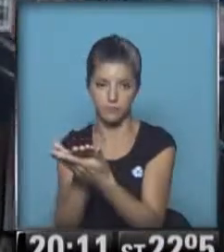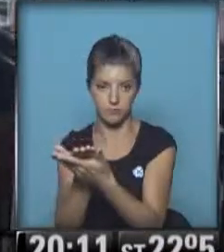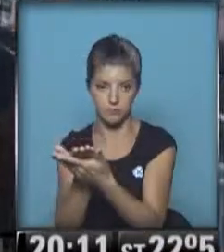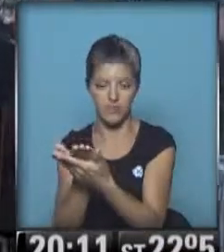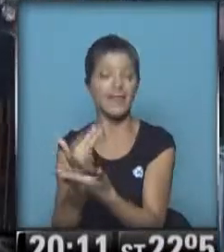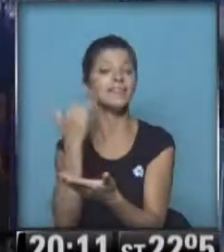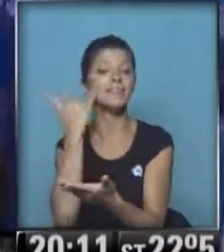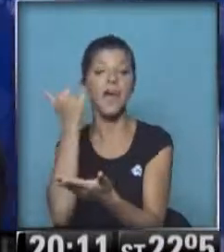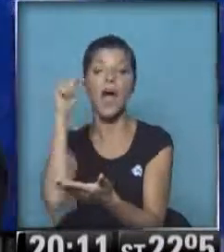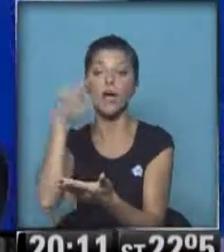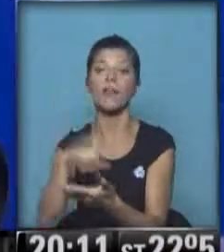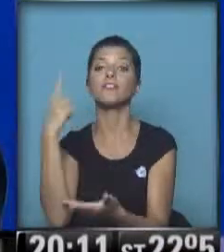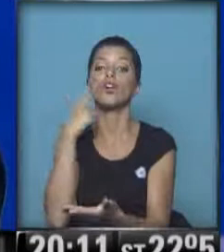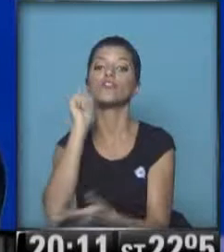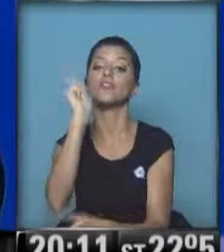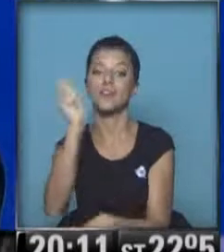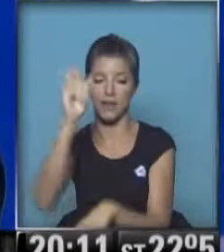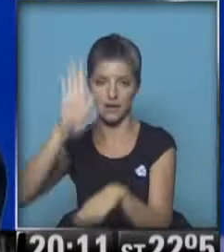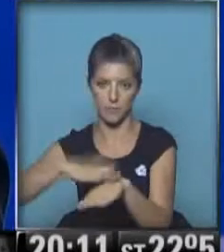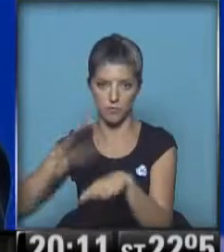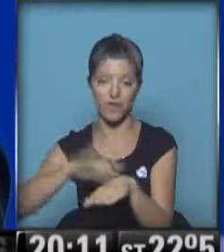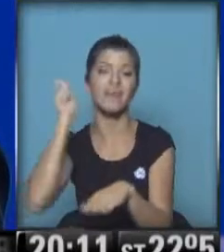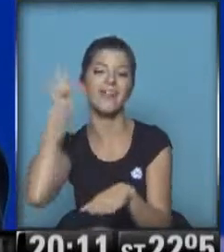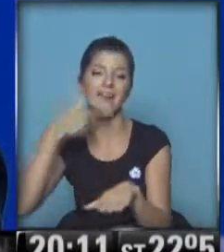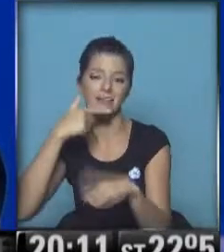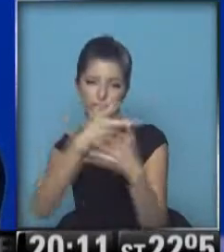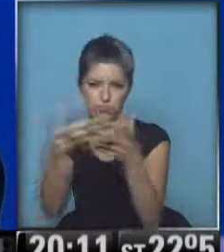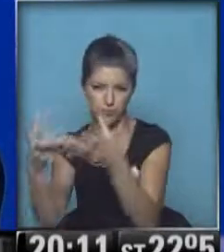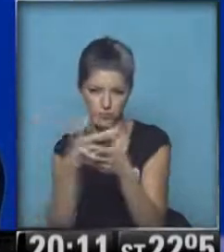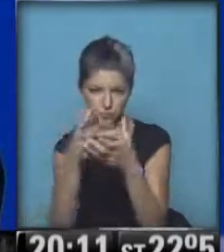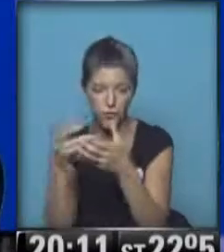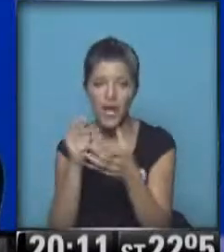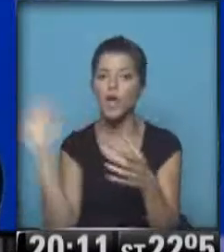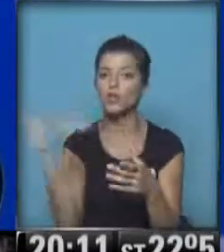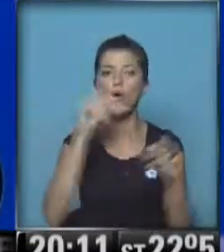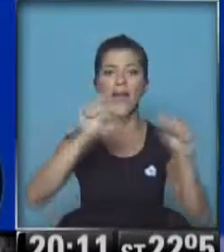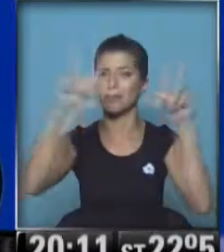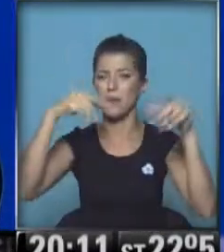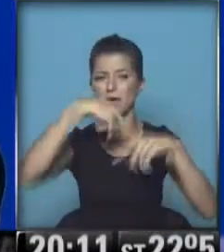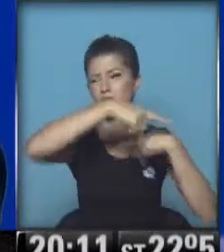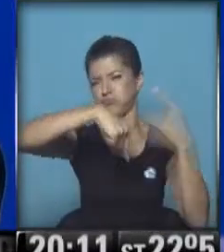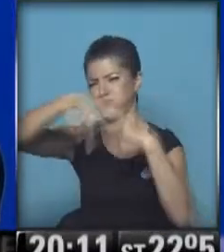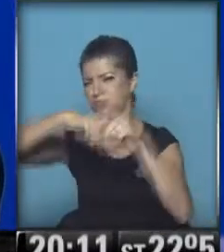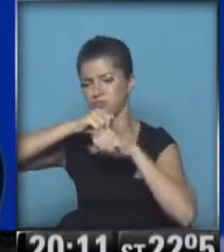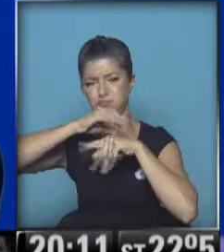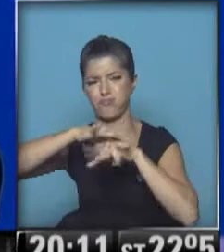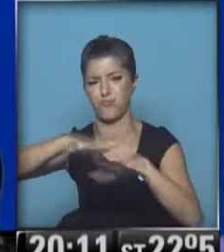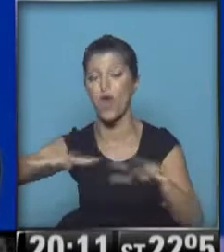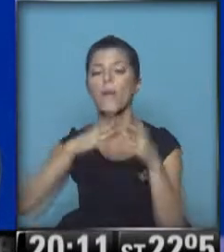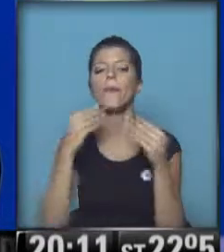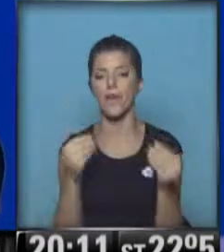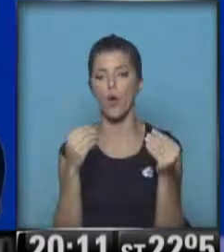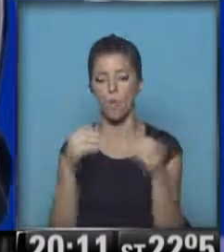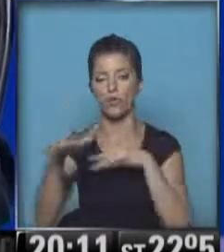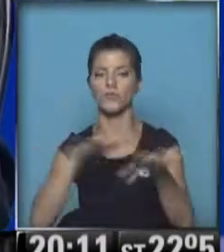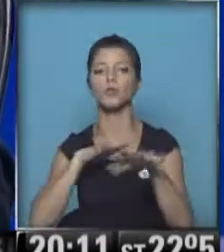identificado quien arrojó el gas pimienta, ya están las imágenes distribuyéndose por todos lados con respecto a cómo sucedieron